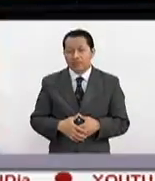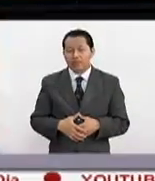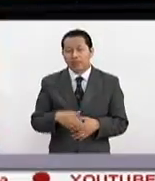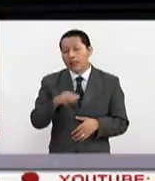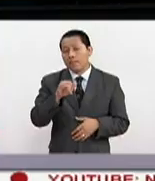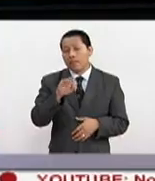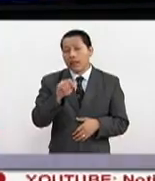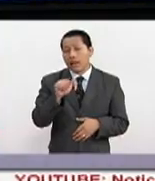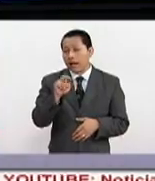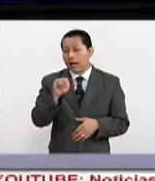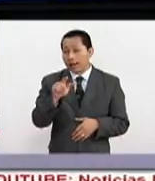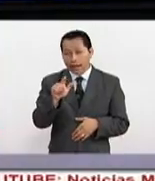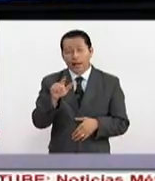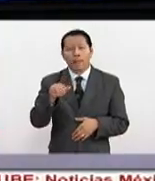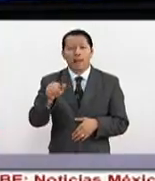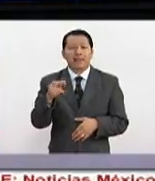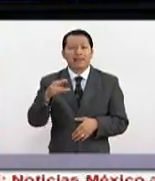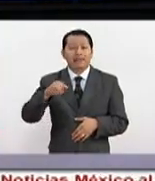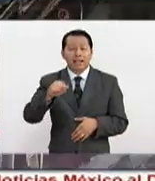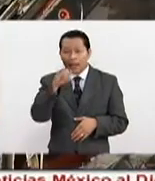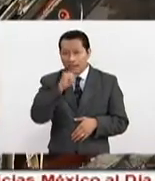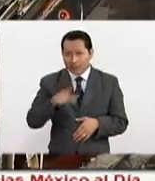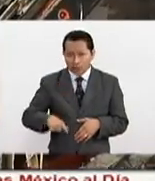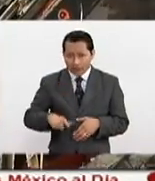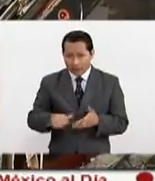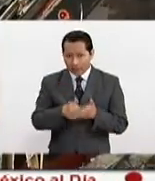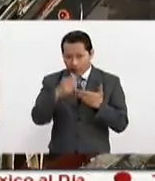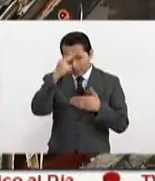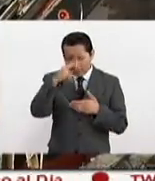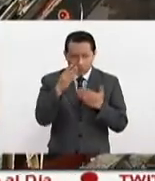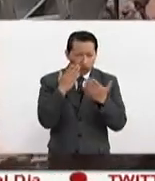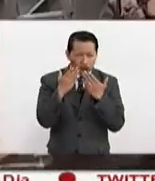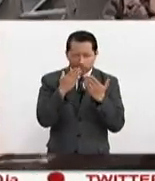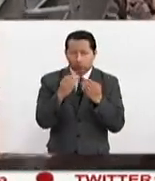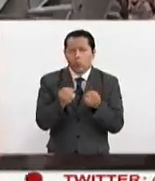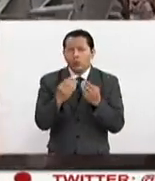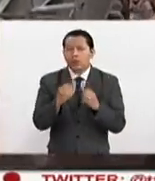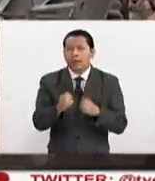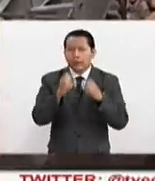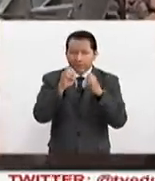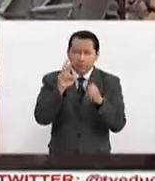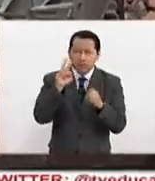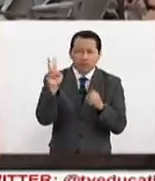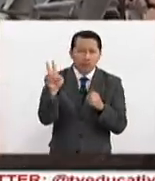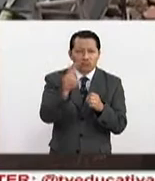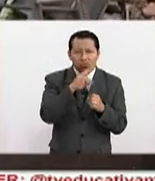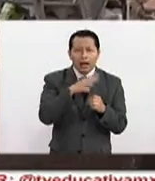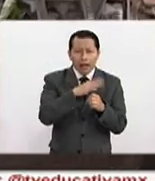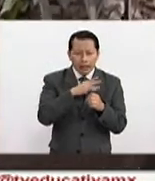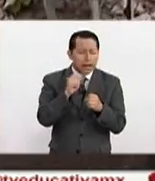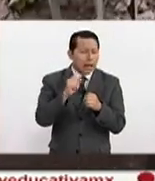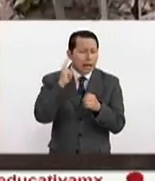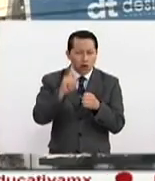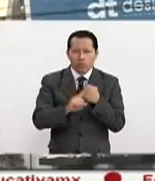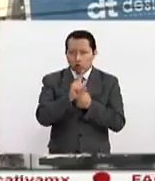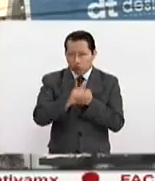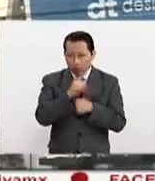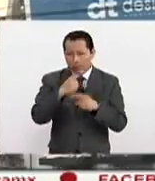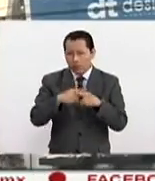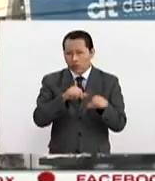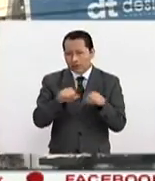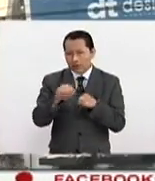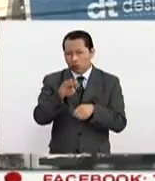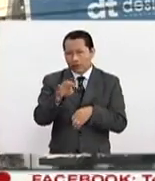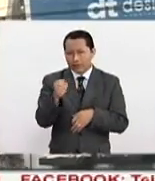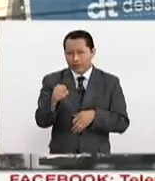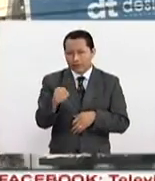Miguel Ángel Mancera, el jefe de gobierno de la Ciudad de México, hizo un balance del número de edificios que sufrieron alguna afectación tras el terremoto del 19